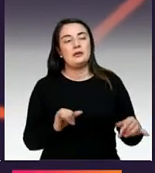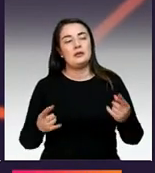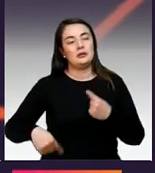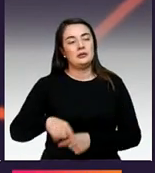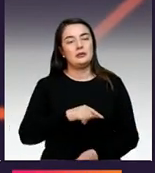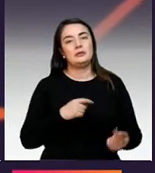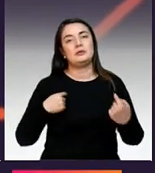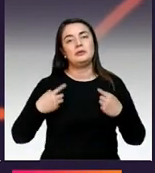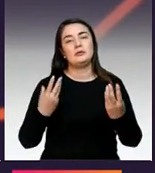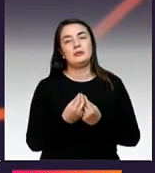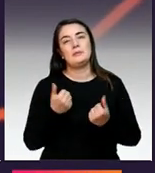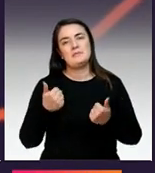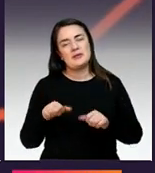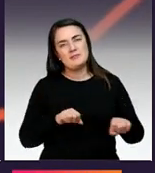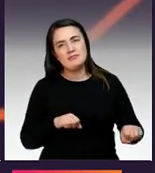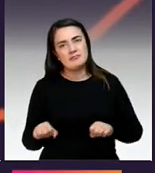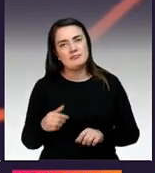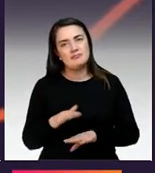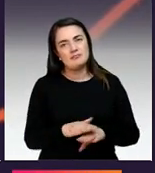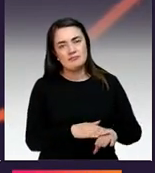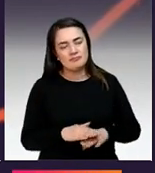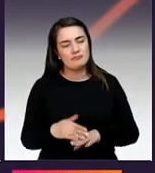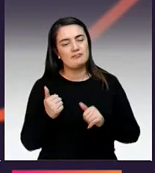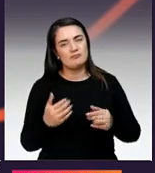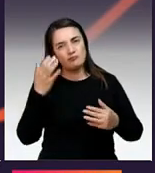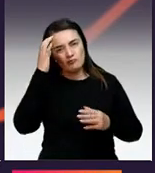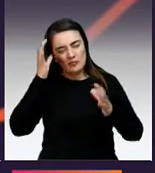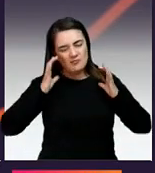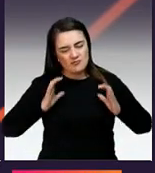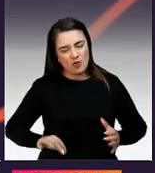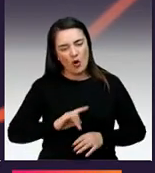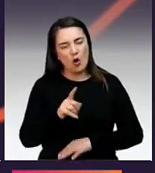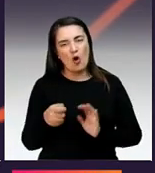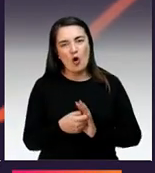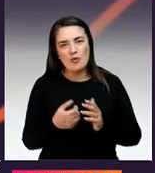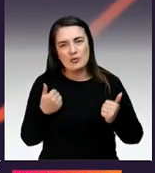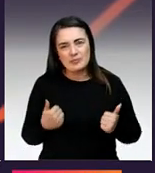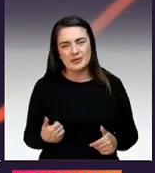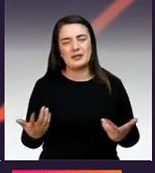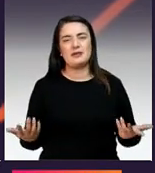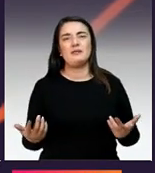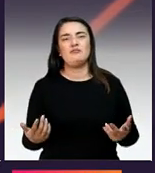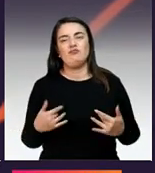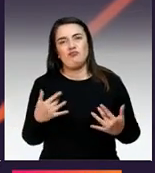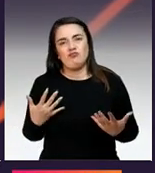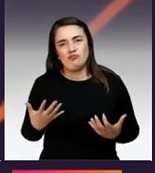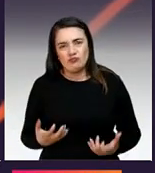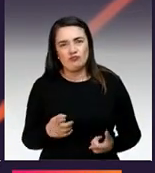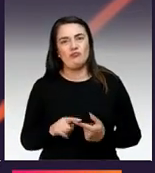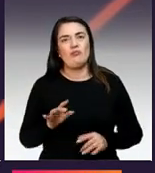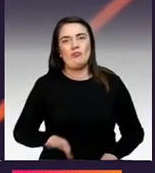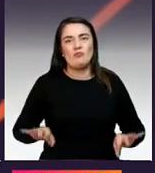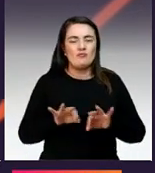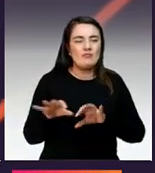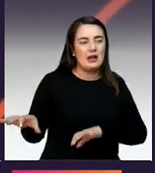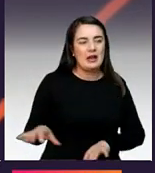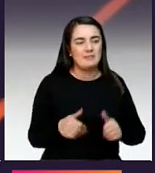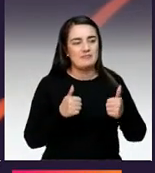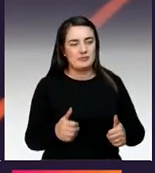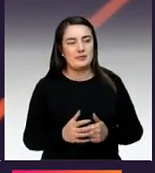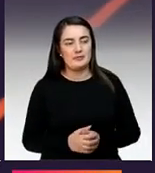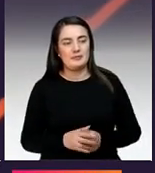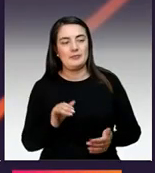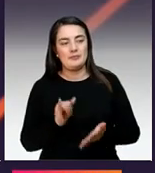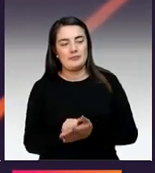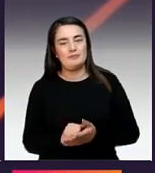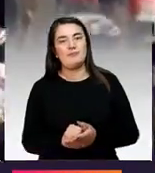bien preparado física y mentalmente con toda la las ganas la actitud osorio sabe que esta es una vuelta